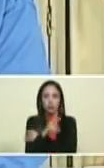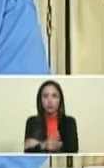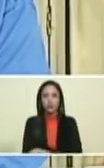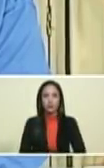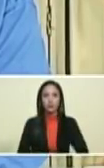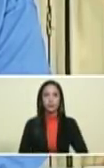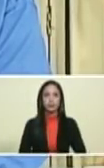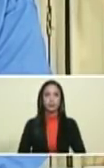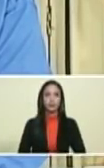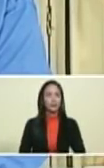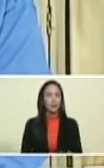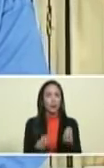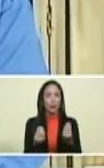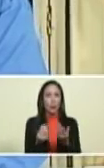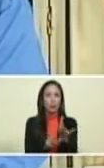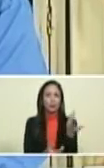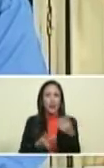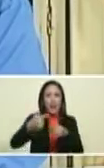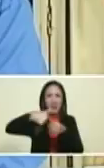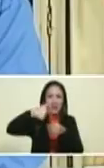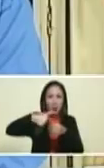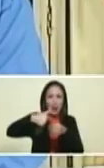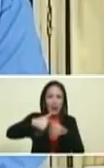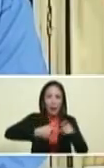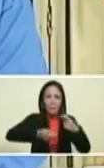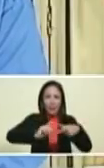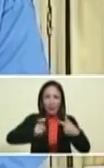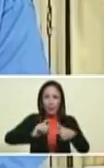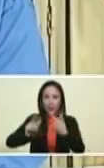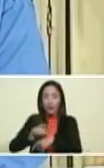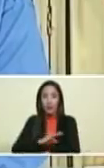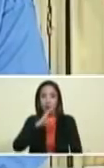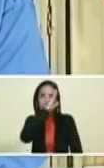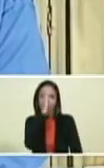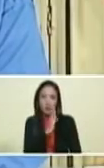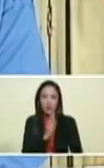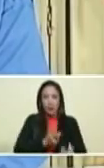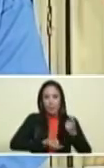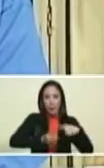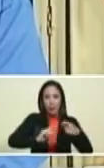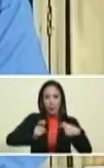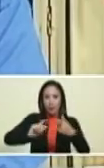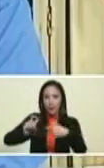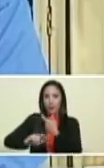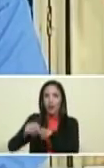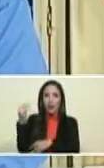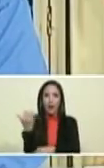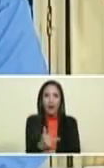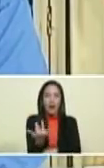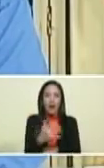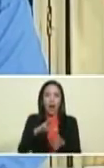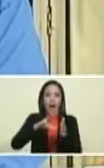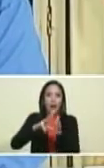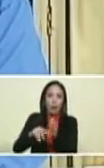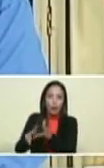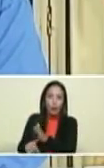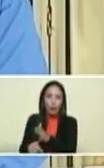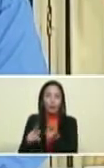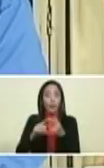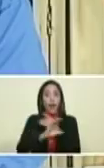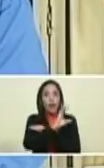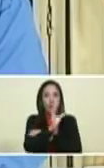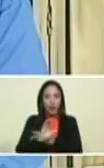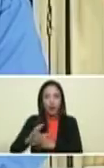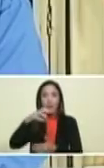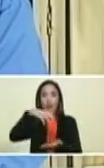combustible, cantidad de combustible que se va para el Brasil, ¿verdad? Y en el Caribe, en el